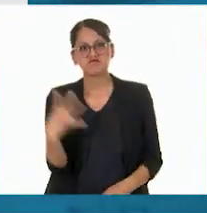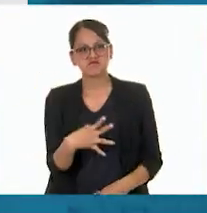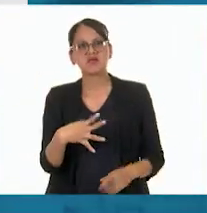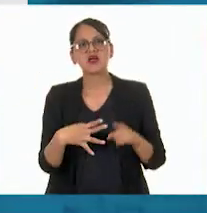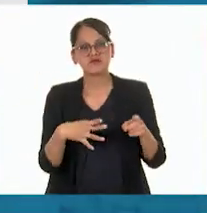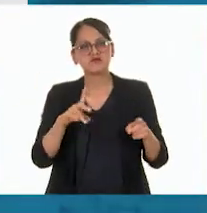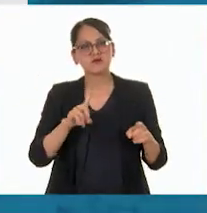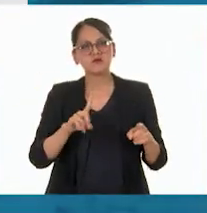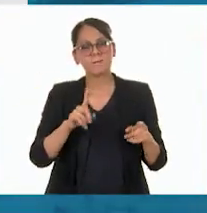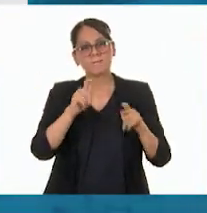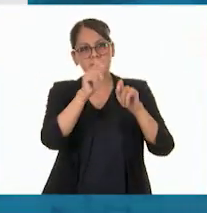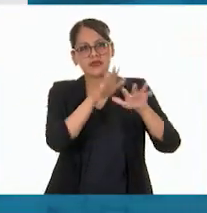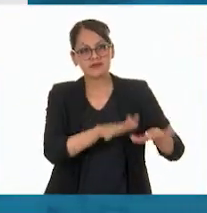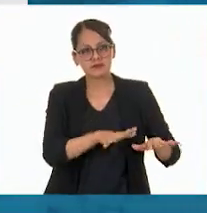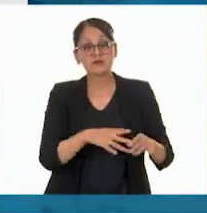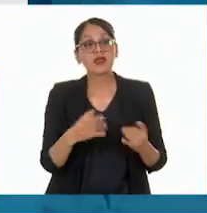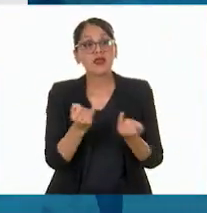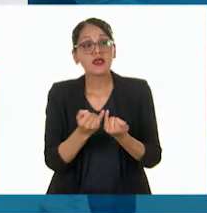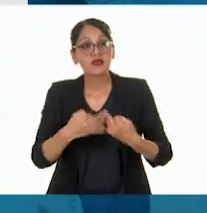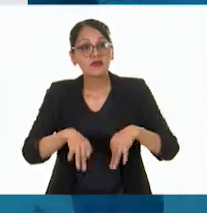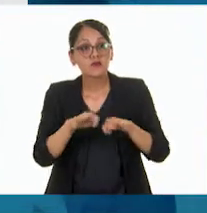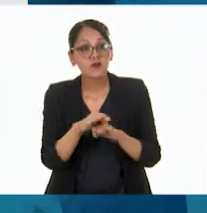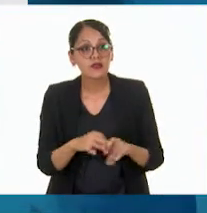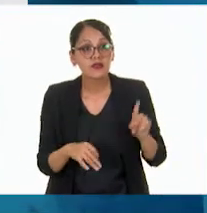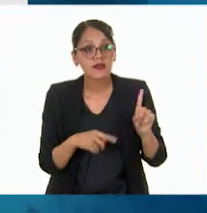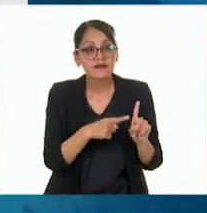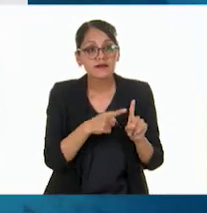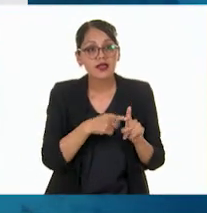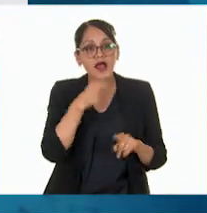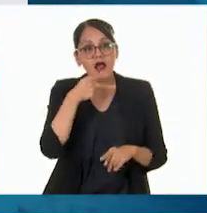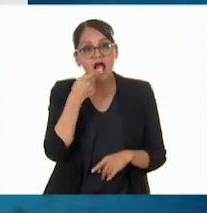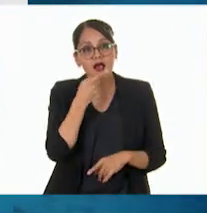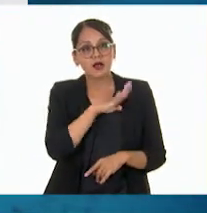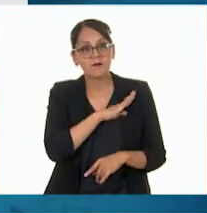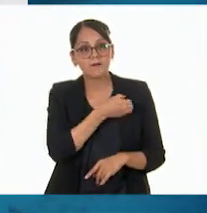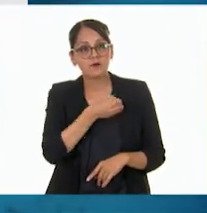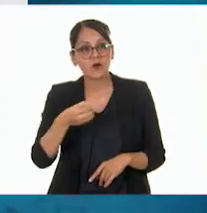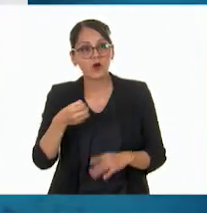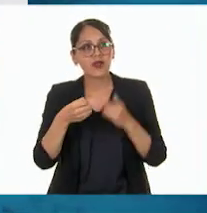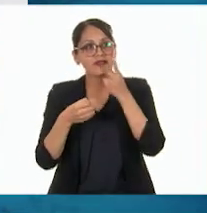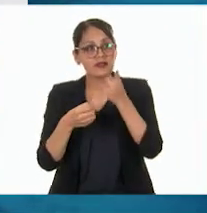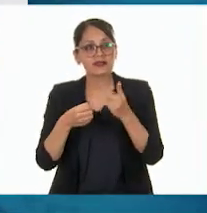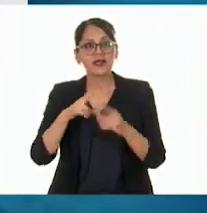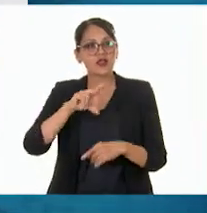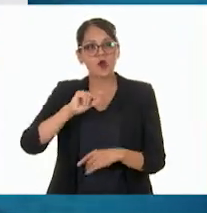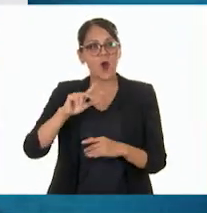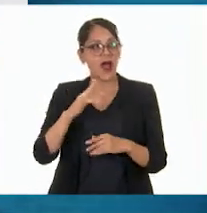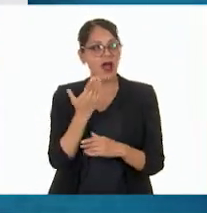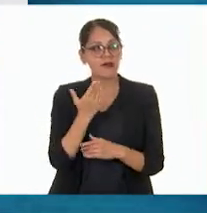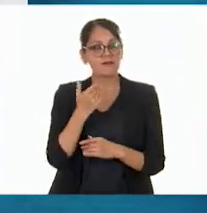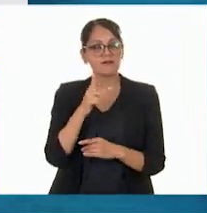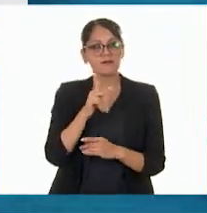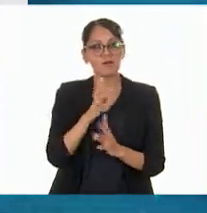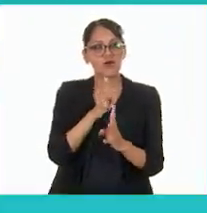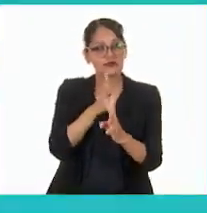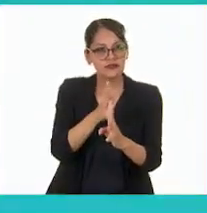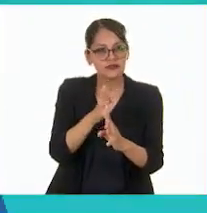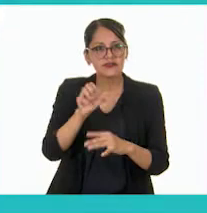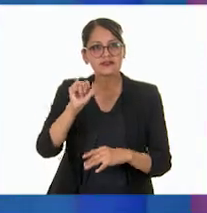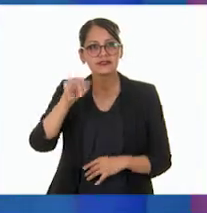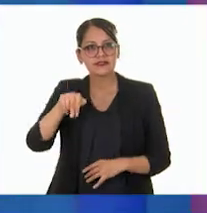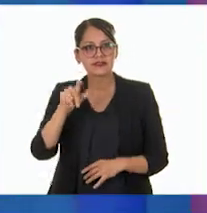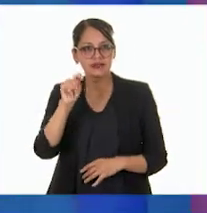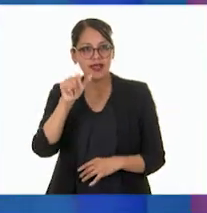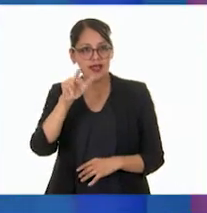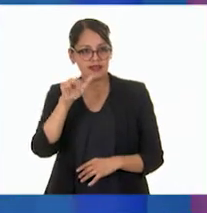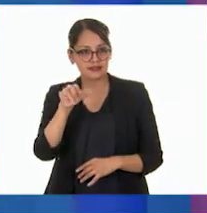gracia. Su importancia se avala por un refrán que rezaba: no hay procesión sin tarasca. Algo